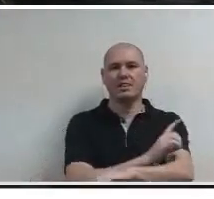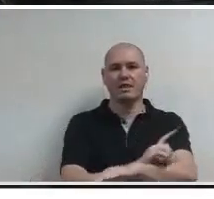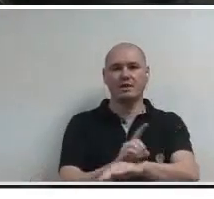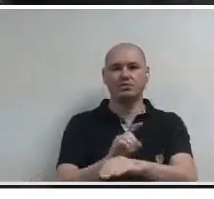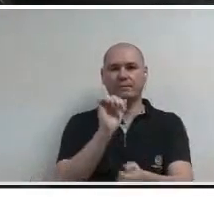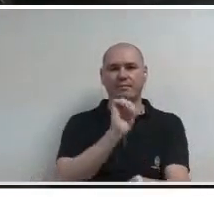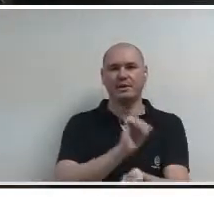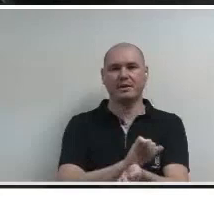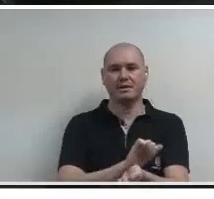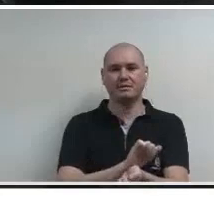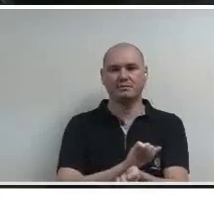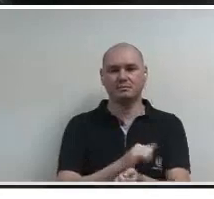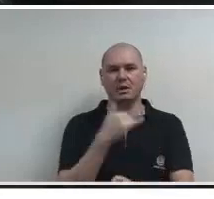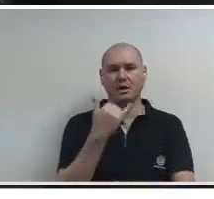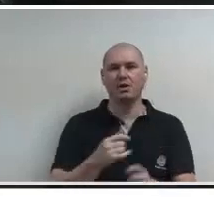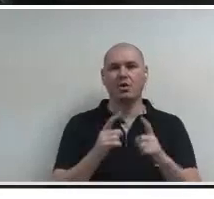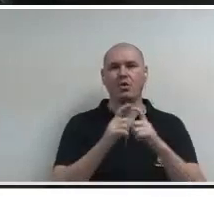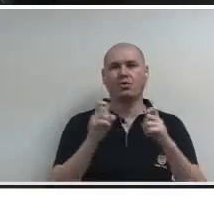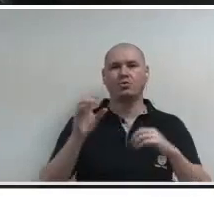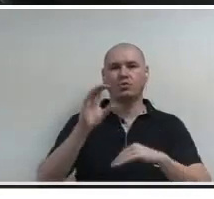constitucional, derecho penal,